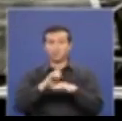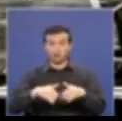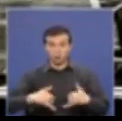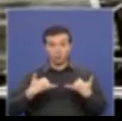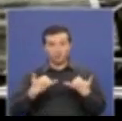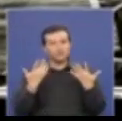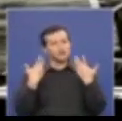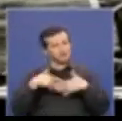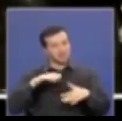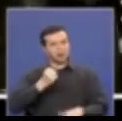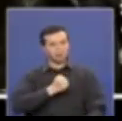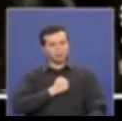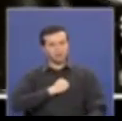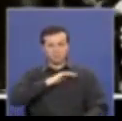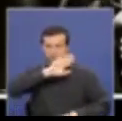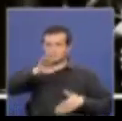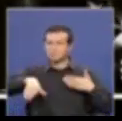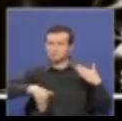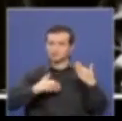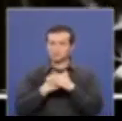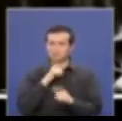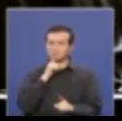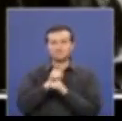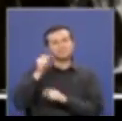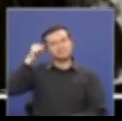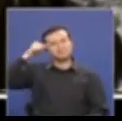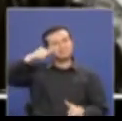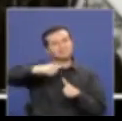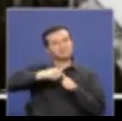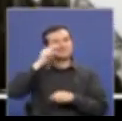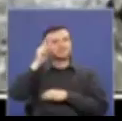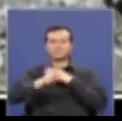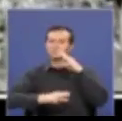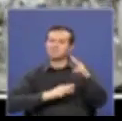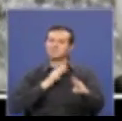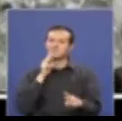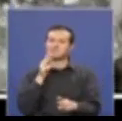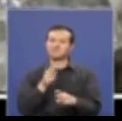ahora ya es de todos, ya es memoria del mundo.